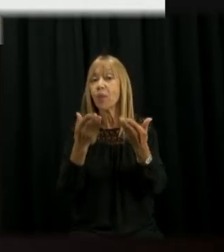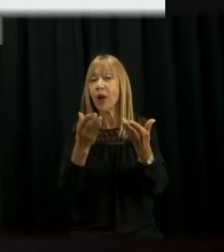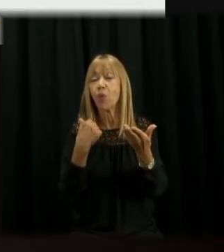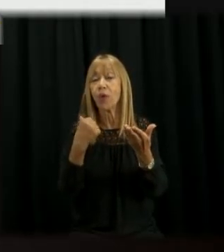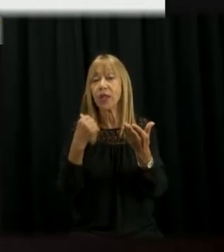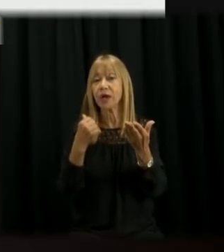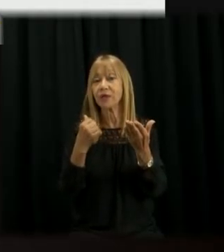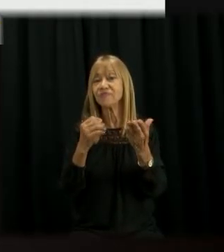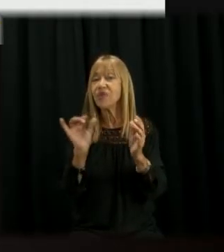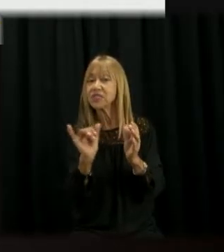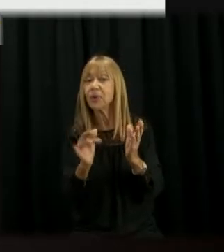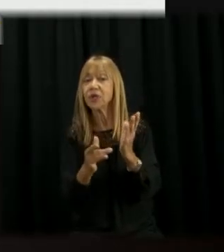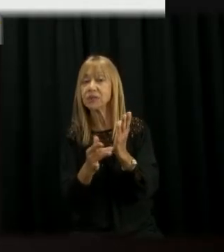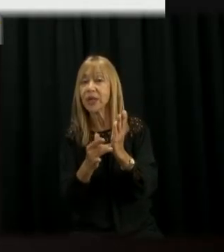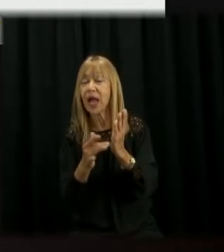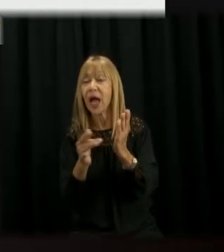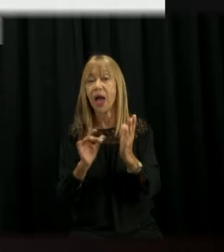reporte